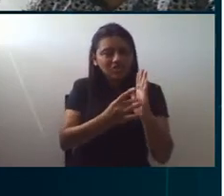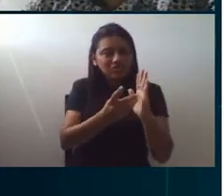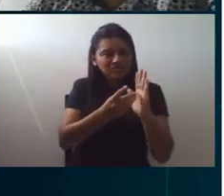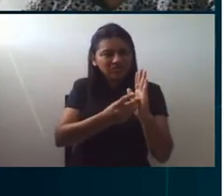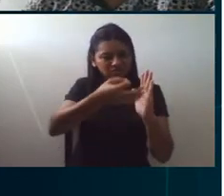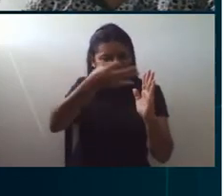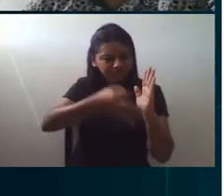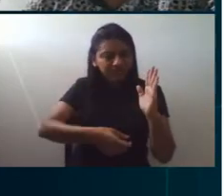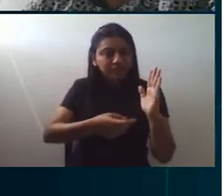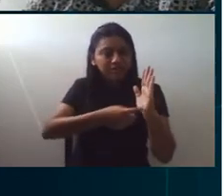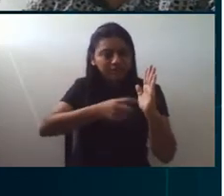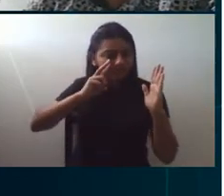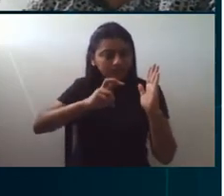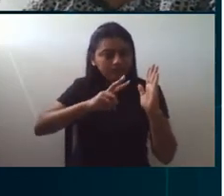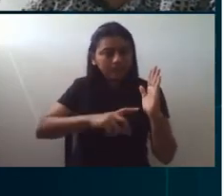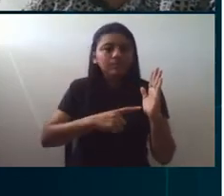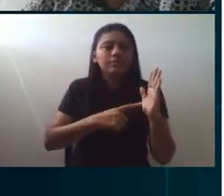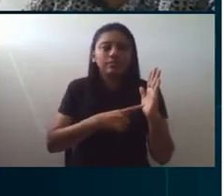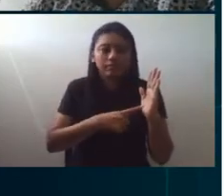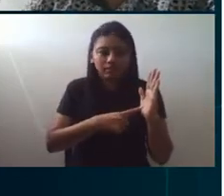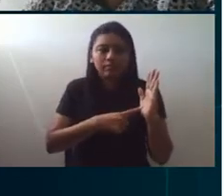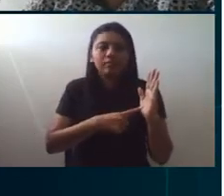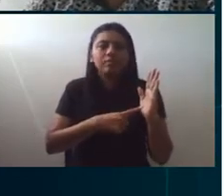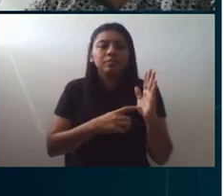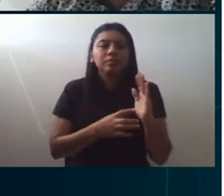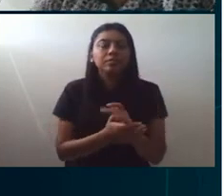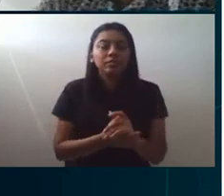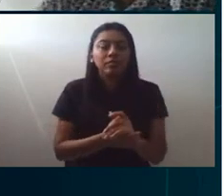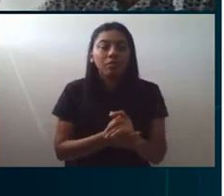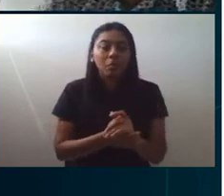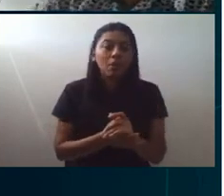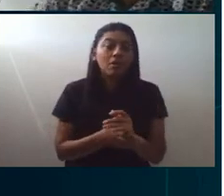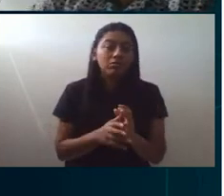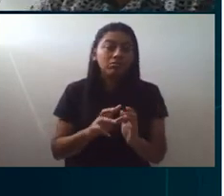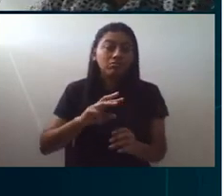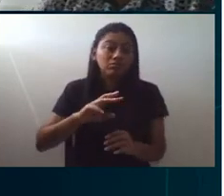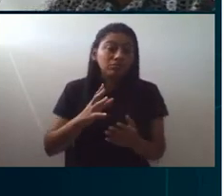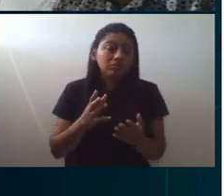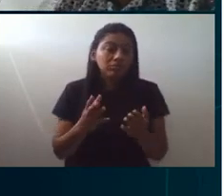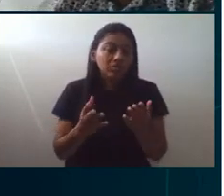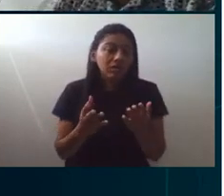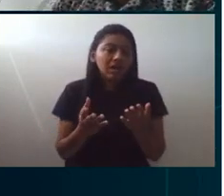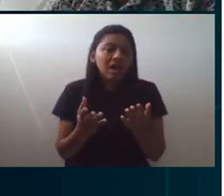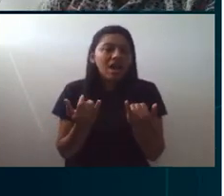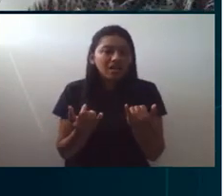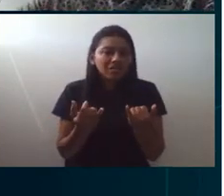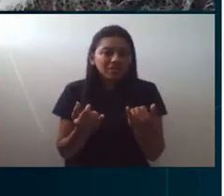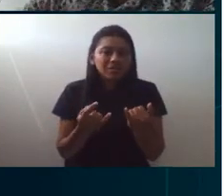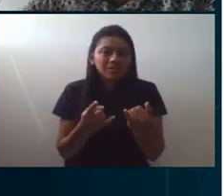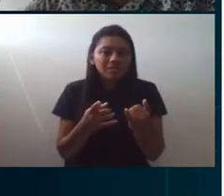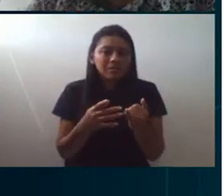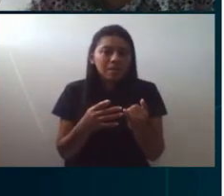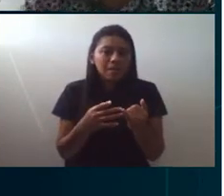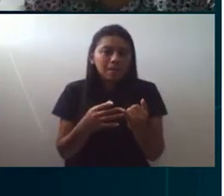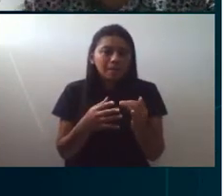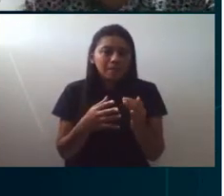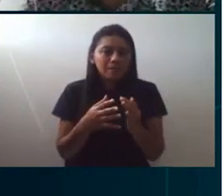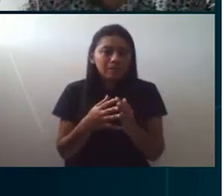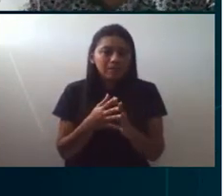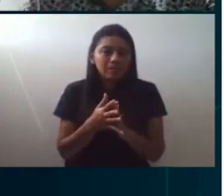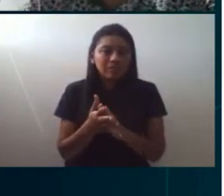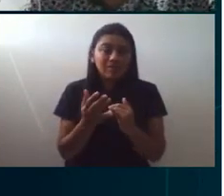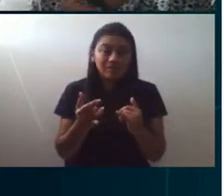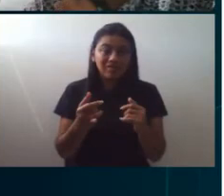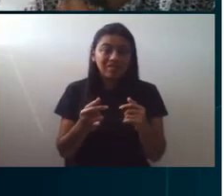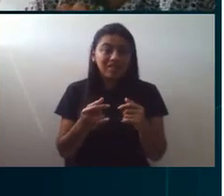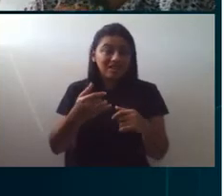es el stemming y la lematización, ambas técnicas, como les repito, de normalización. Entonces, lo que vamos a hacer es, recuerden que aún ni siquiera hemos empezado con la